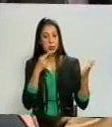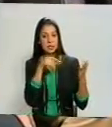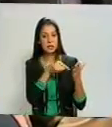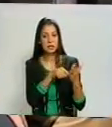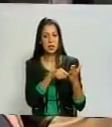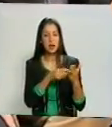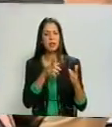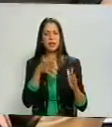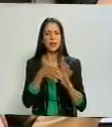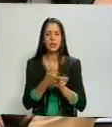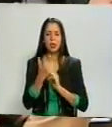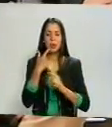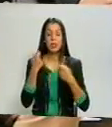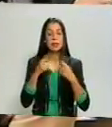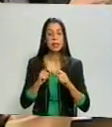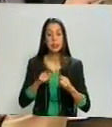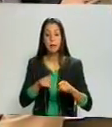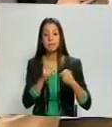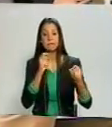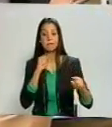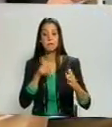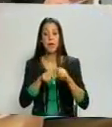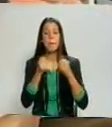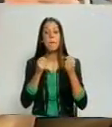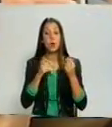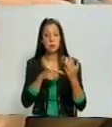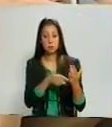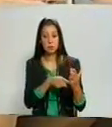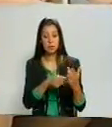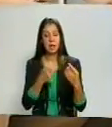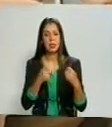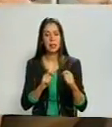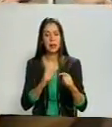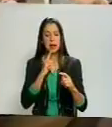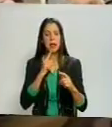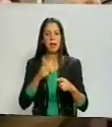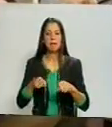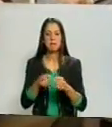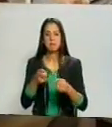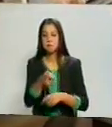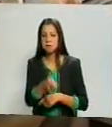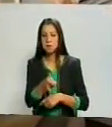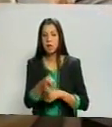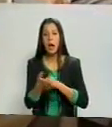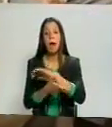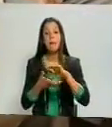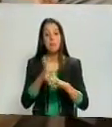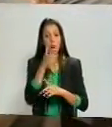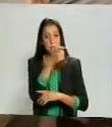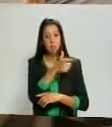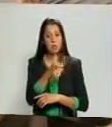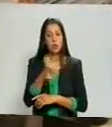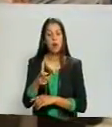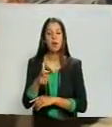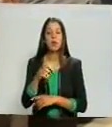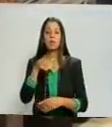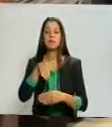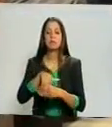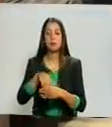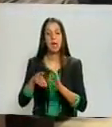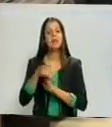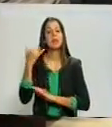cualquier intento de vulneración, lo cual pasa por evitar el boicot al pueblo venezolano de su derecho al voto, por